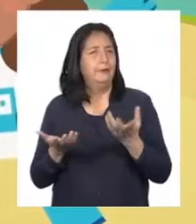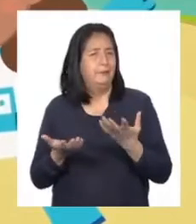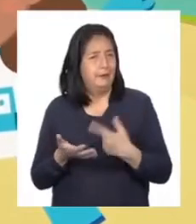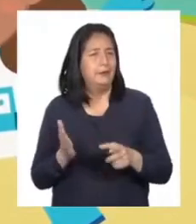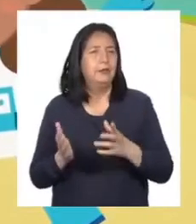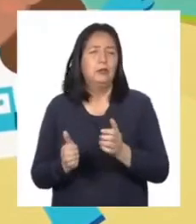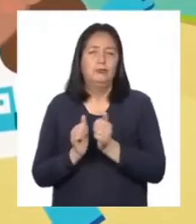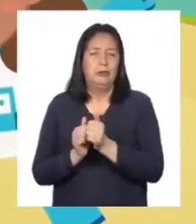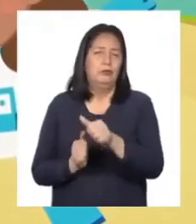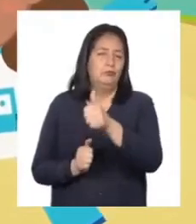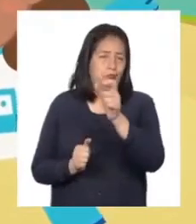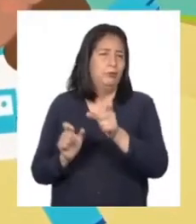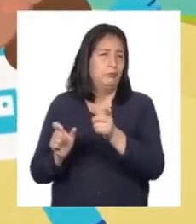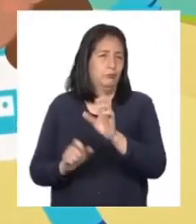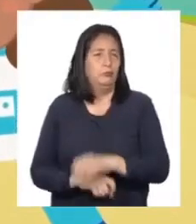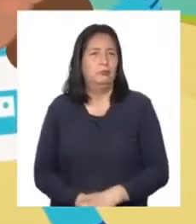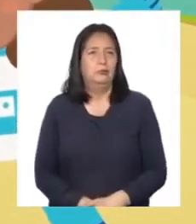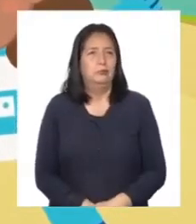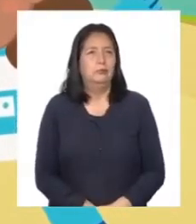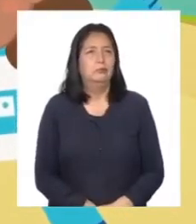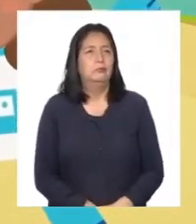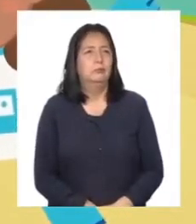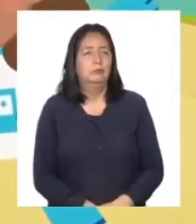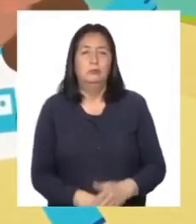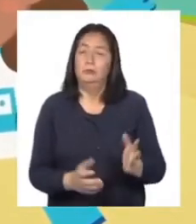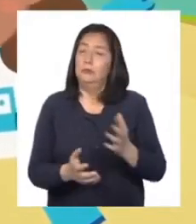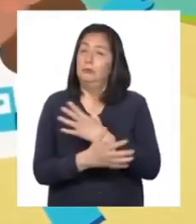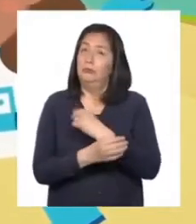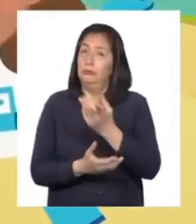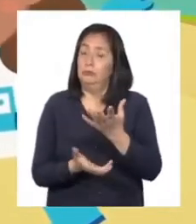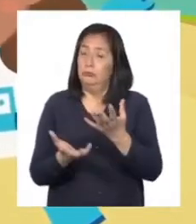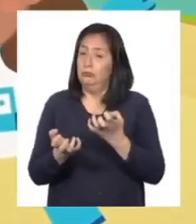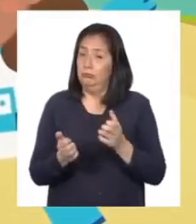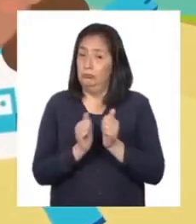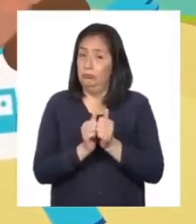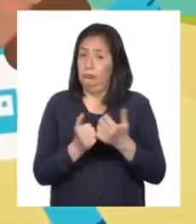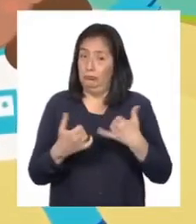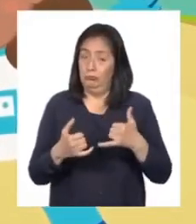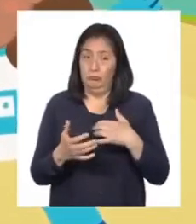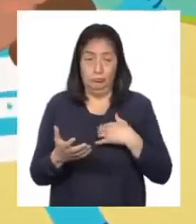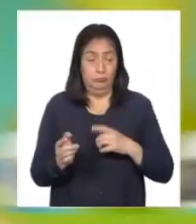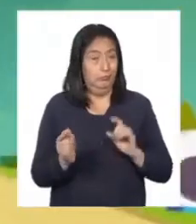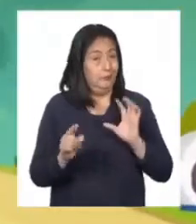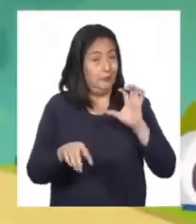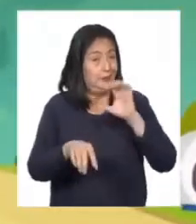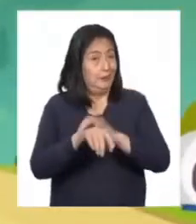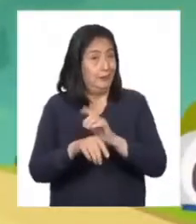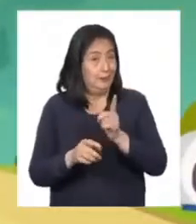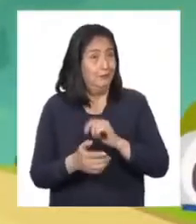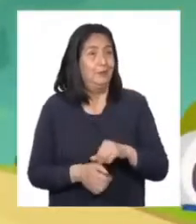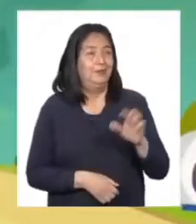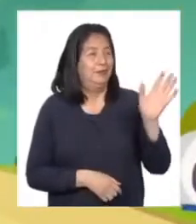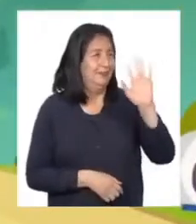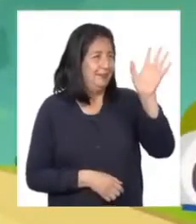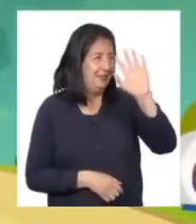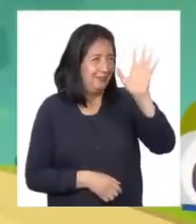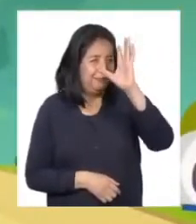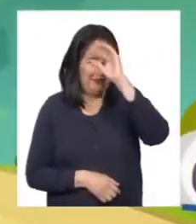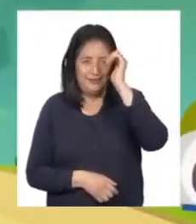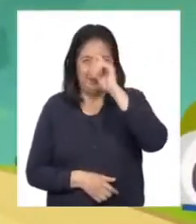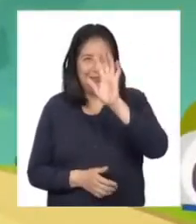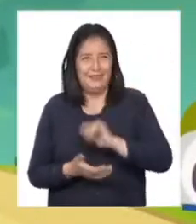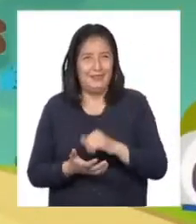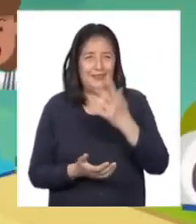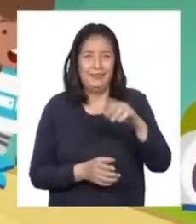y compañía de otras personas. Osito, ¿quisieras jugar conmigo a las atrapadas? ¡Nos vemos, chicas y